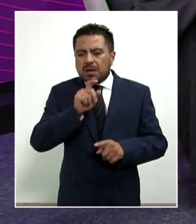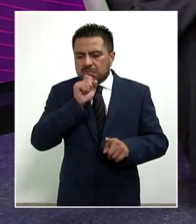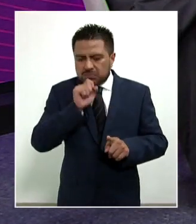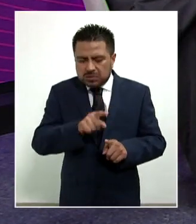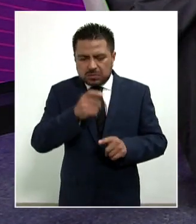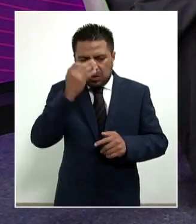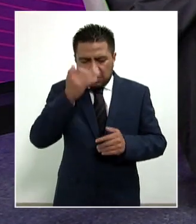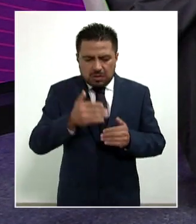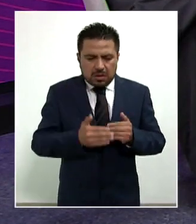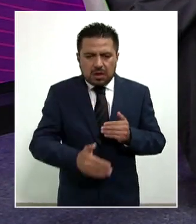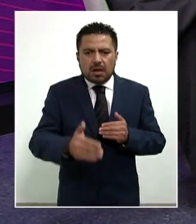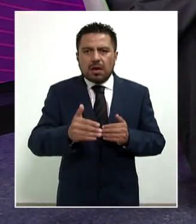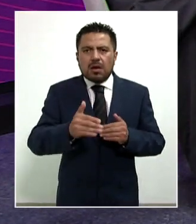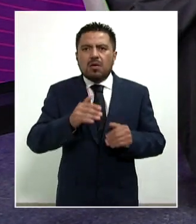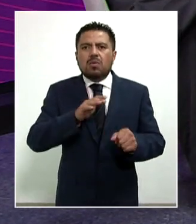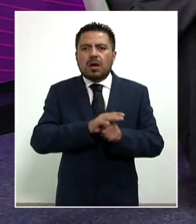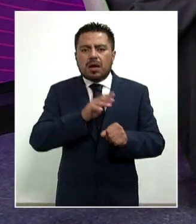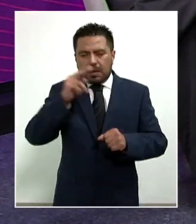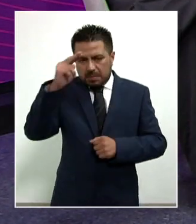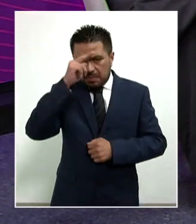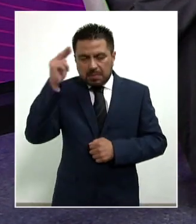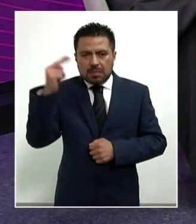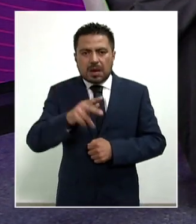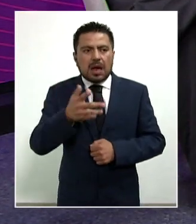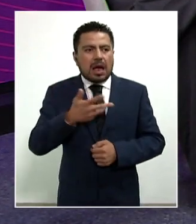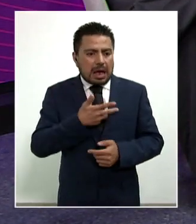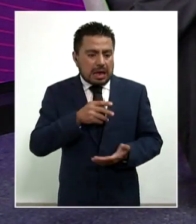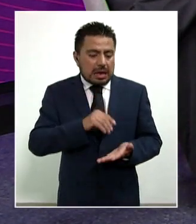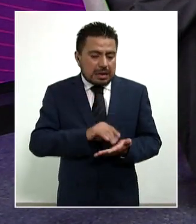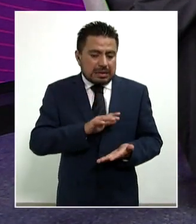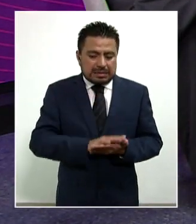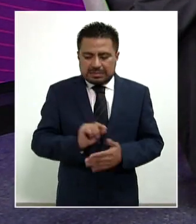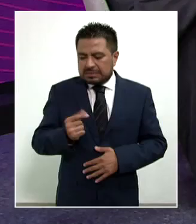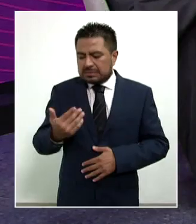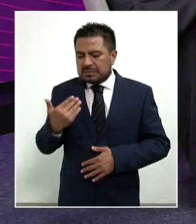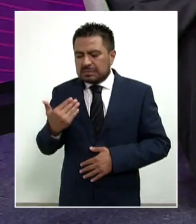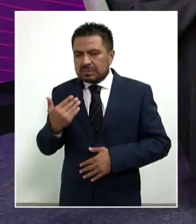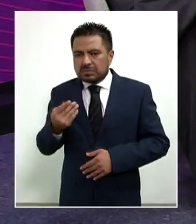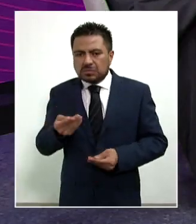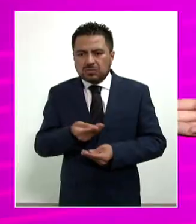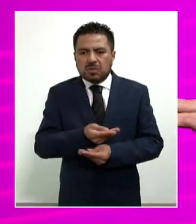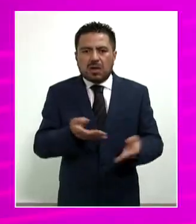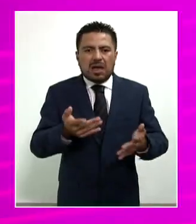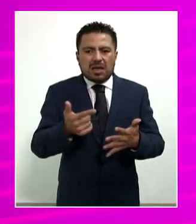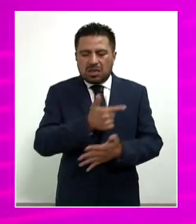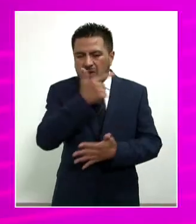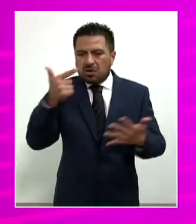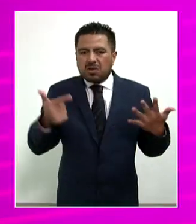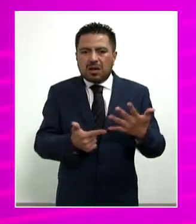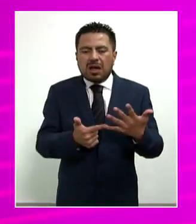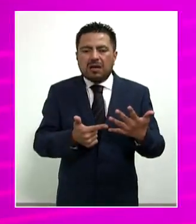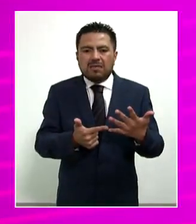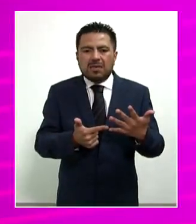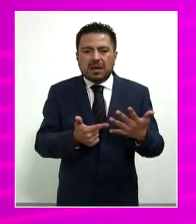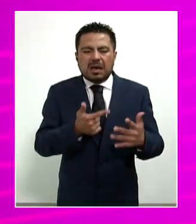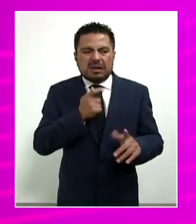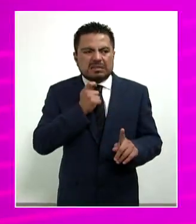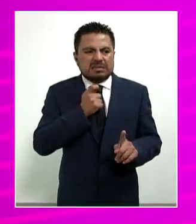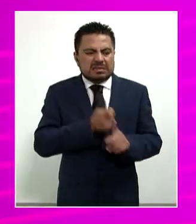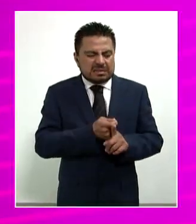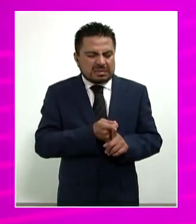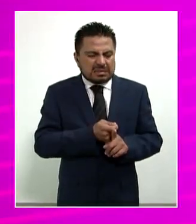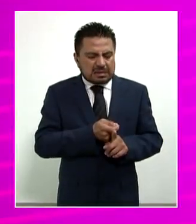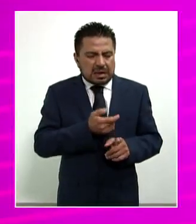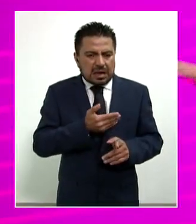mismo tiempo un momento en el que México está o acaba de estar en su bono demográfico. Quiere decir